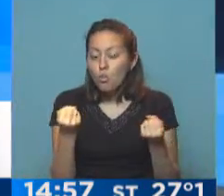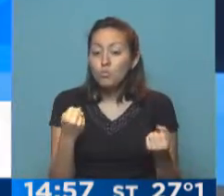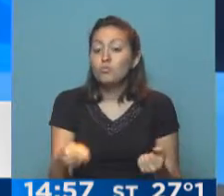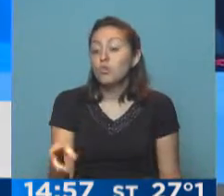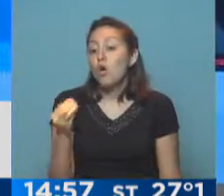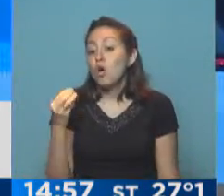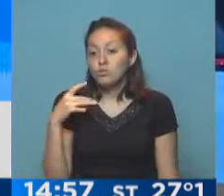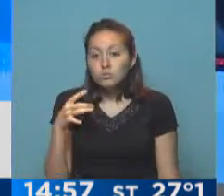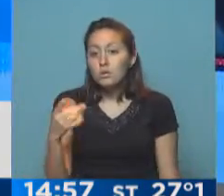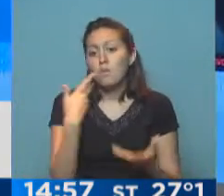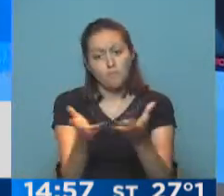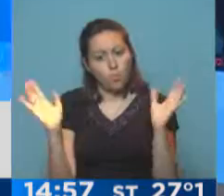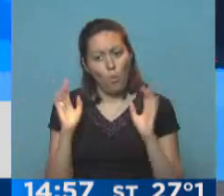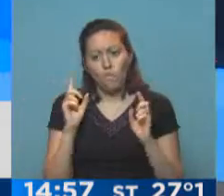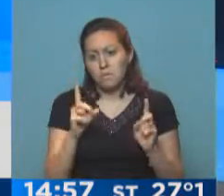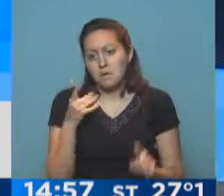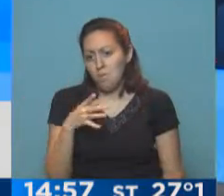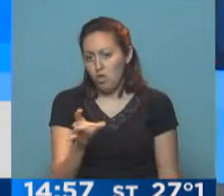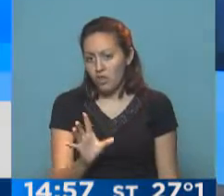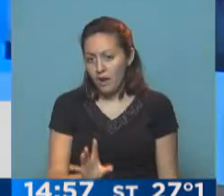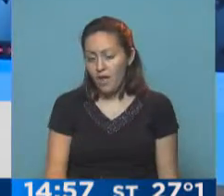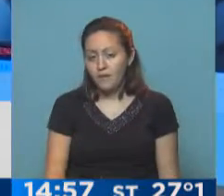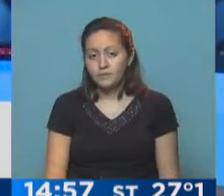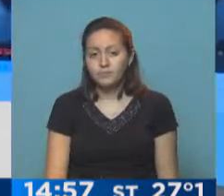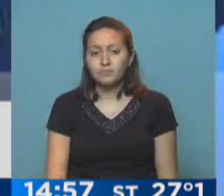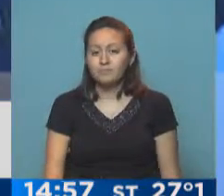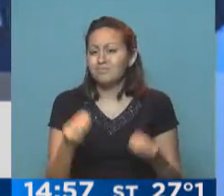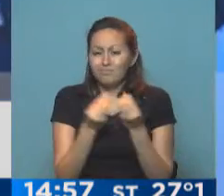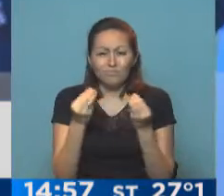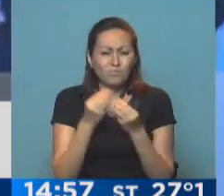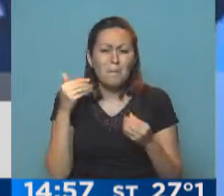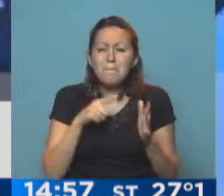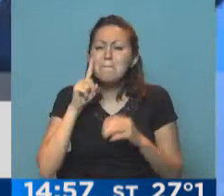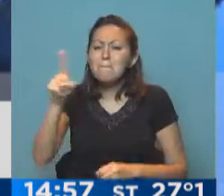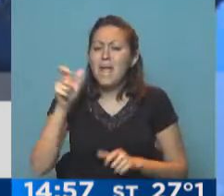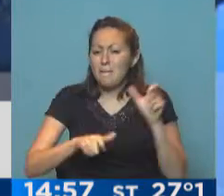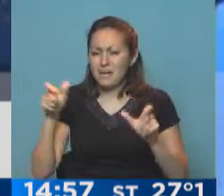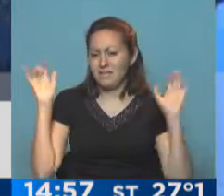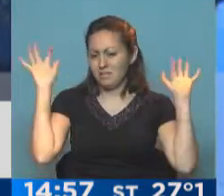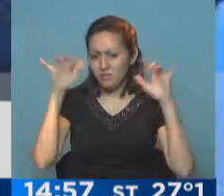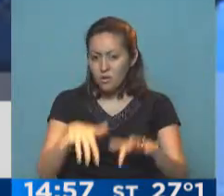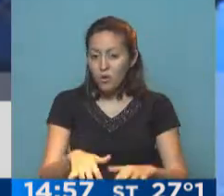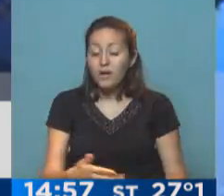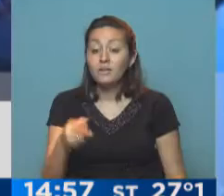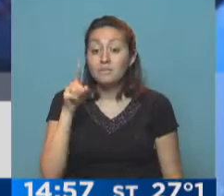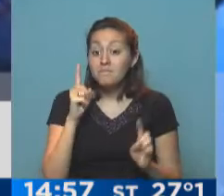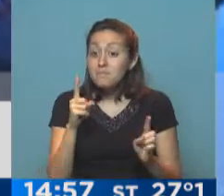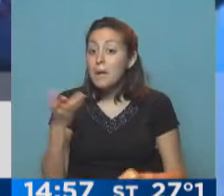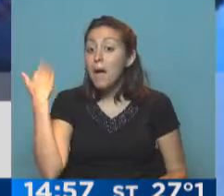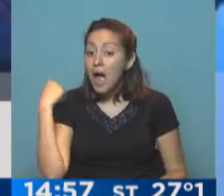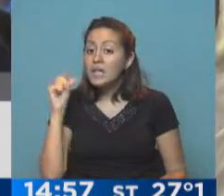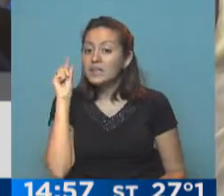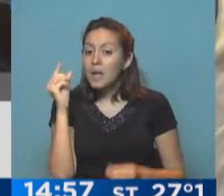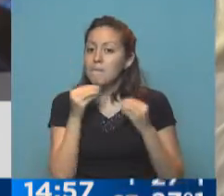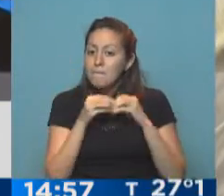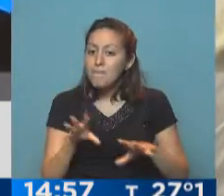servicio público como son los trenes y trasladan a miles de personas. Esto empezó hace un tiempo atrás cuando